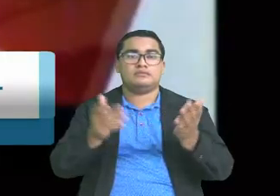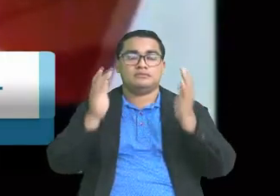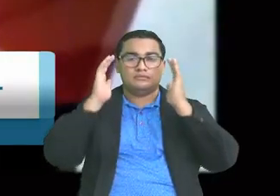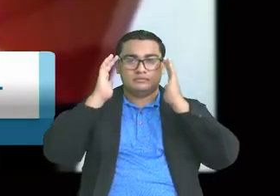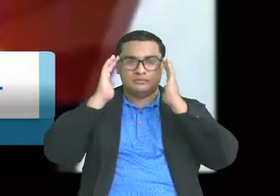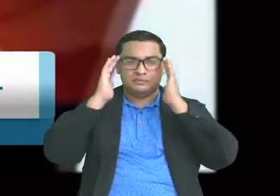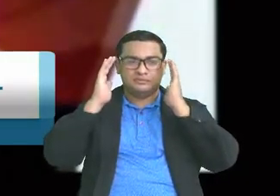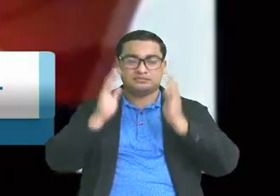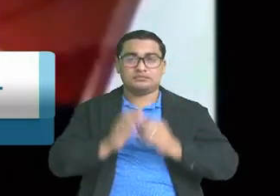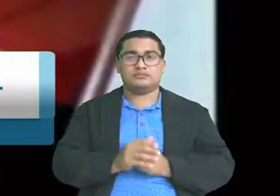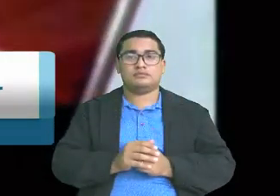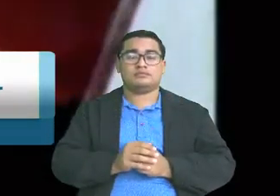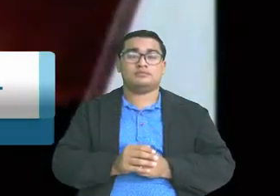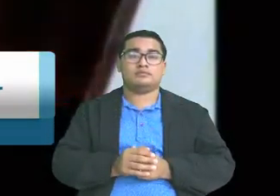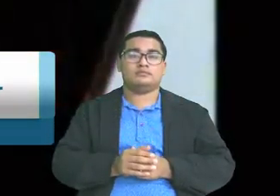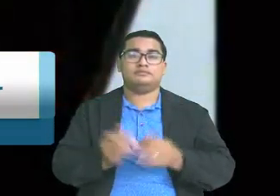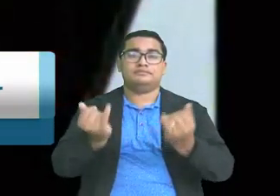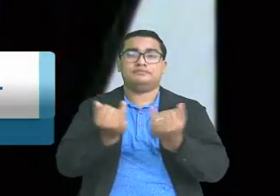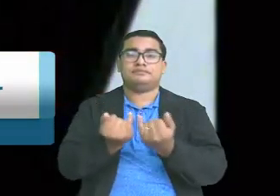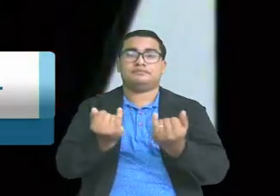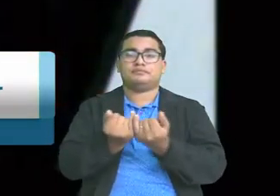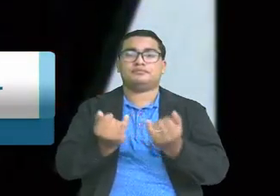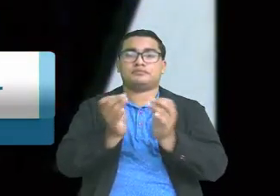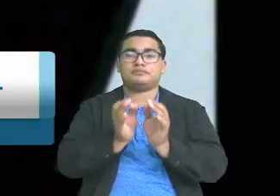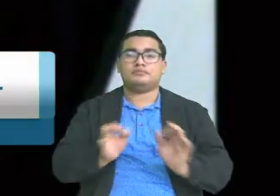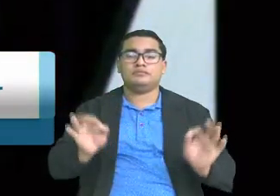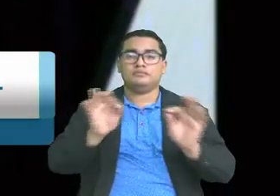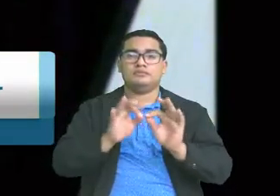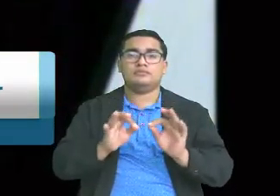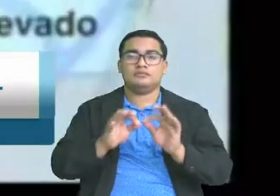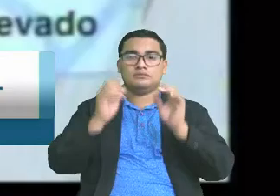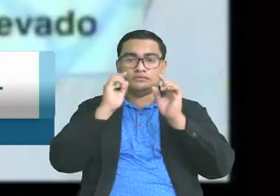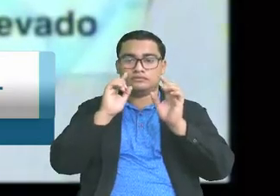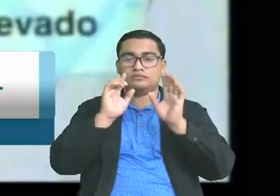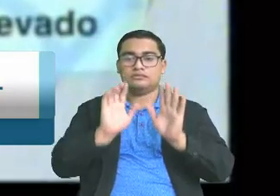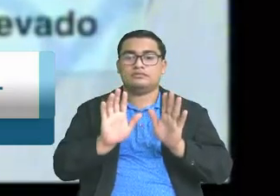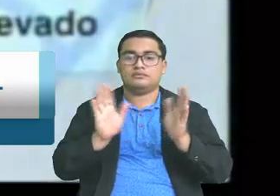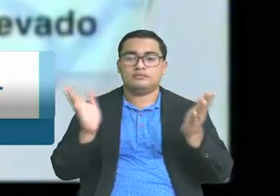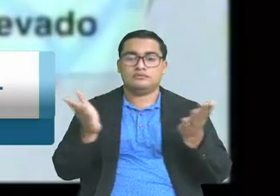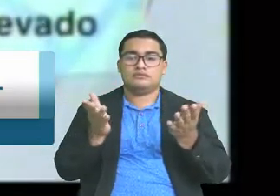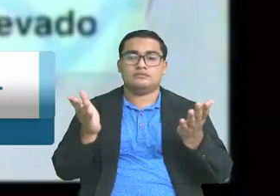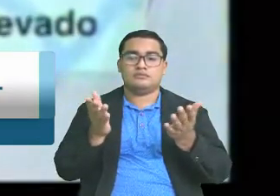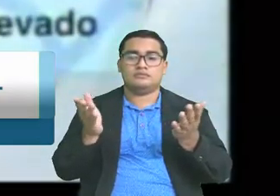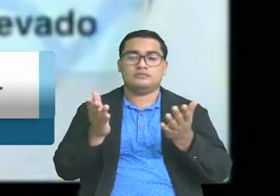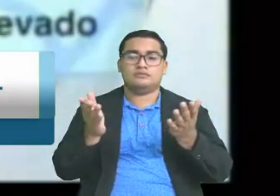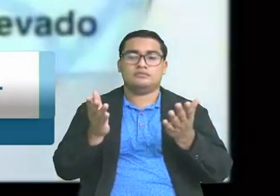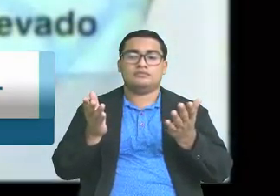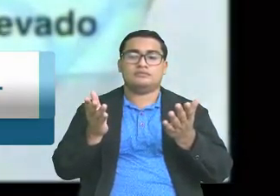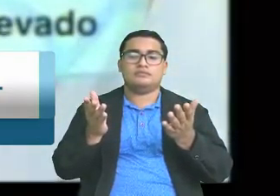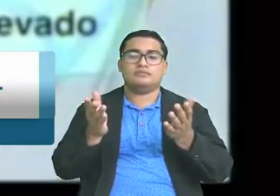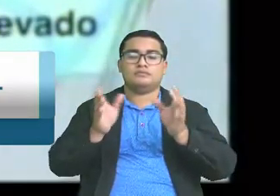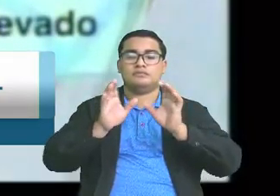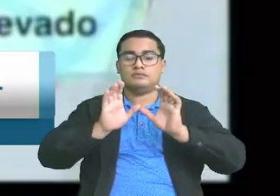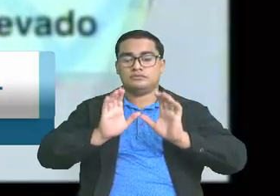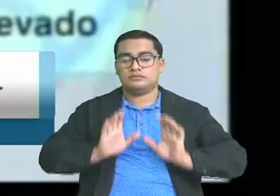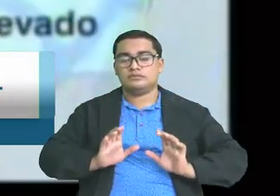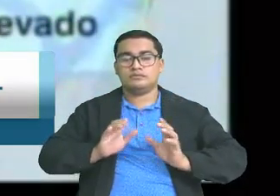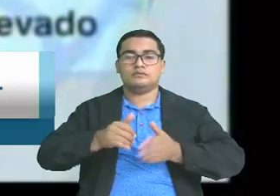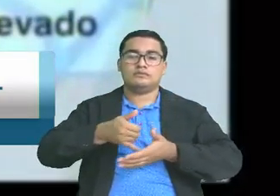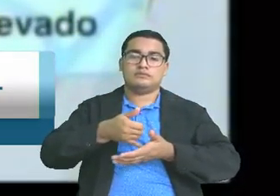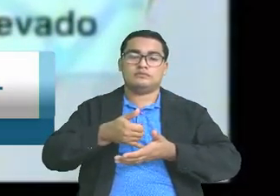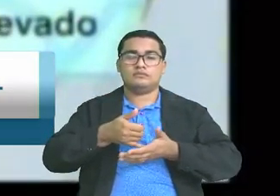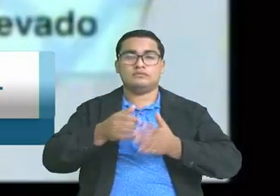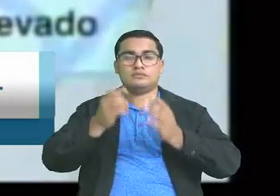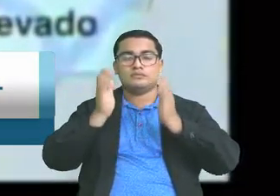Pero lo que es importante aquí es que se debe sospechar cuando se da esta combinación de síntomas. Debilidad del cuerpo, debilidad de la